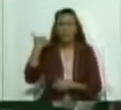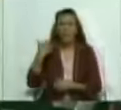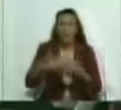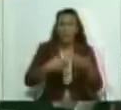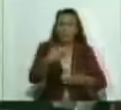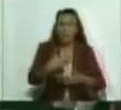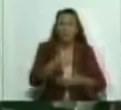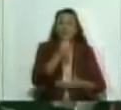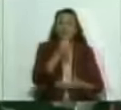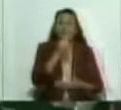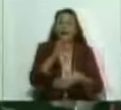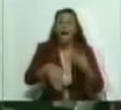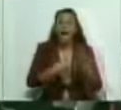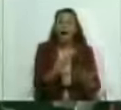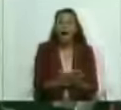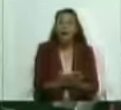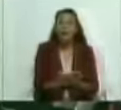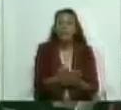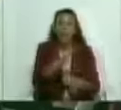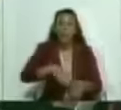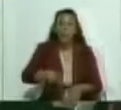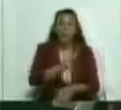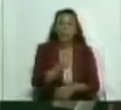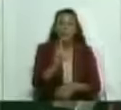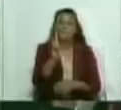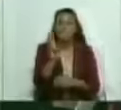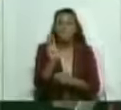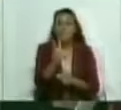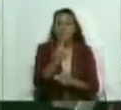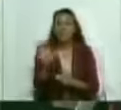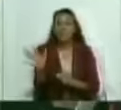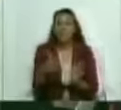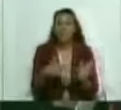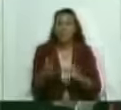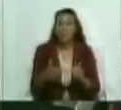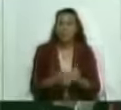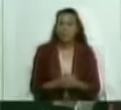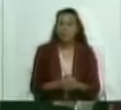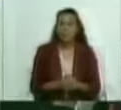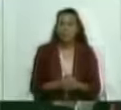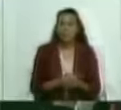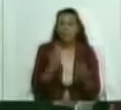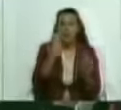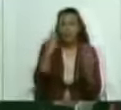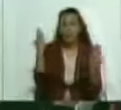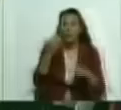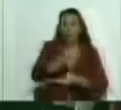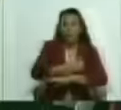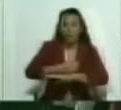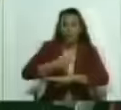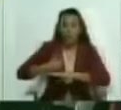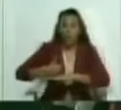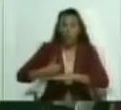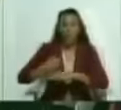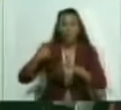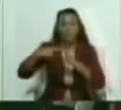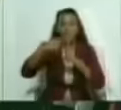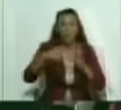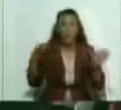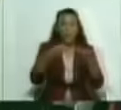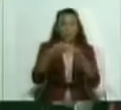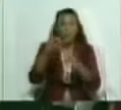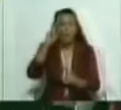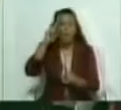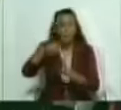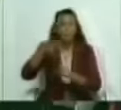de postulaciones se estará realizando en nuestro país hasta el día 25 de marzo. Cada uno de los directores, directora de las organizaciones